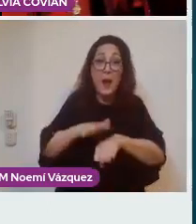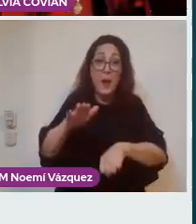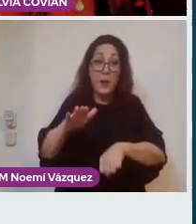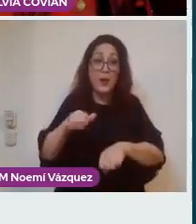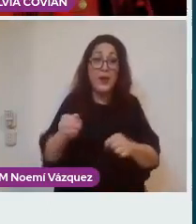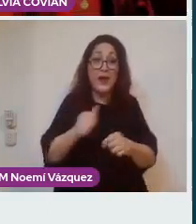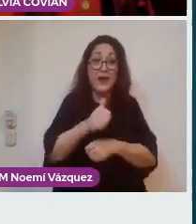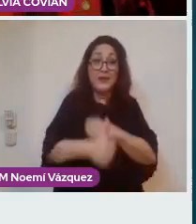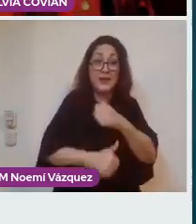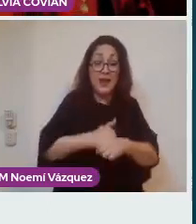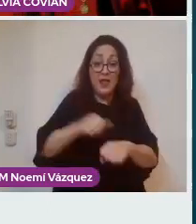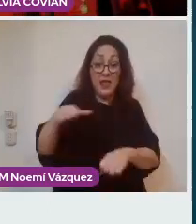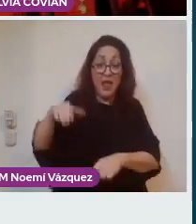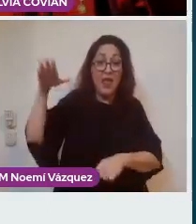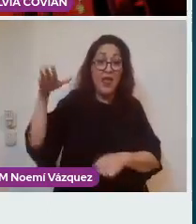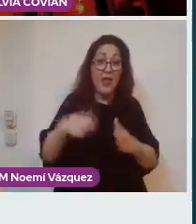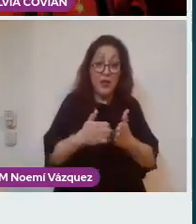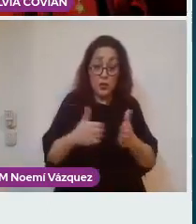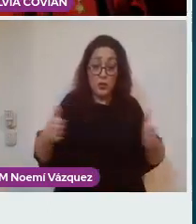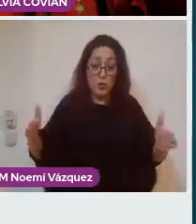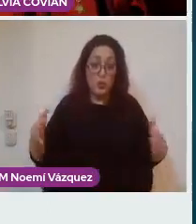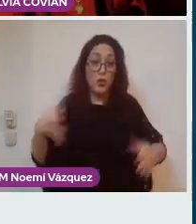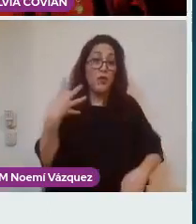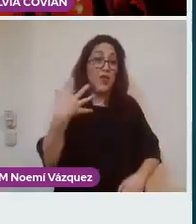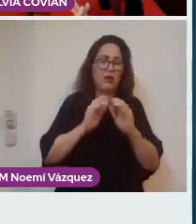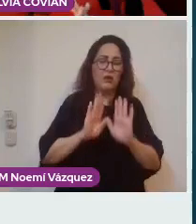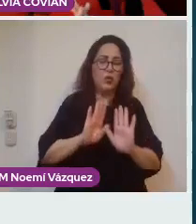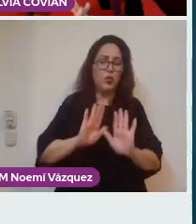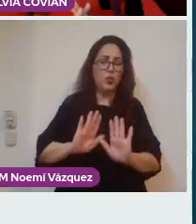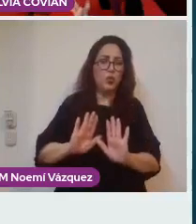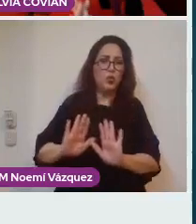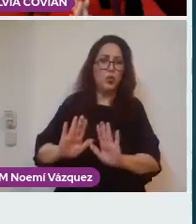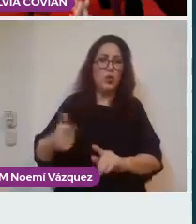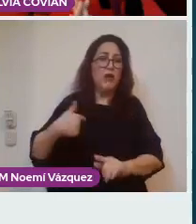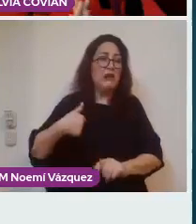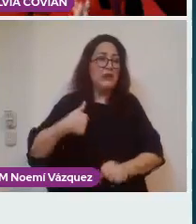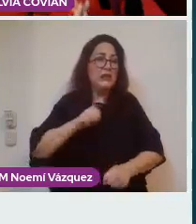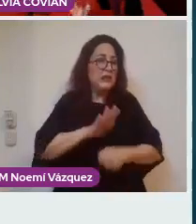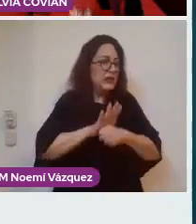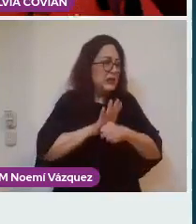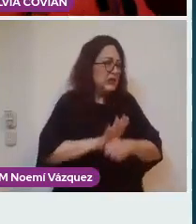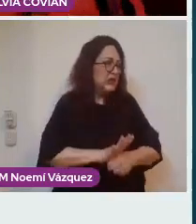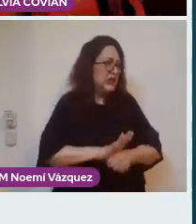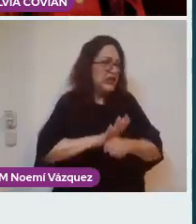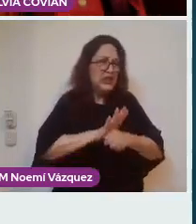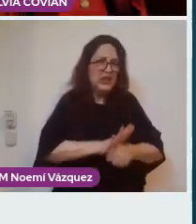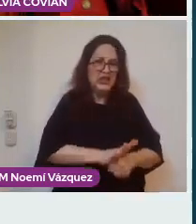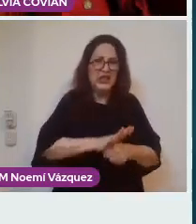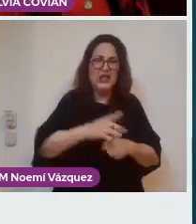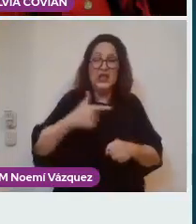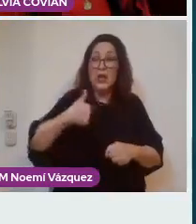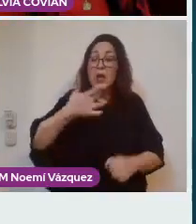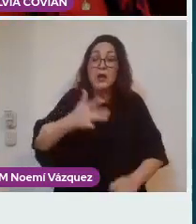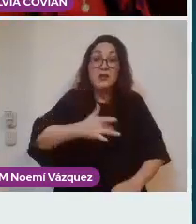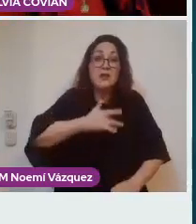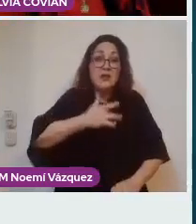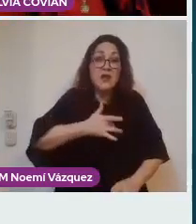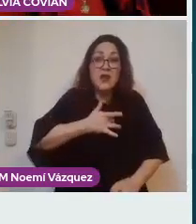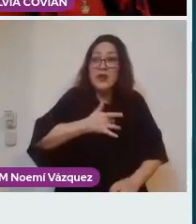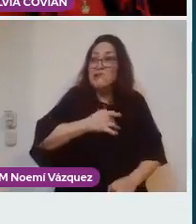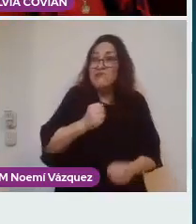Si seguimos con la gravedad, que como les decía hace un momento, puede ser leve, con un promedio de 1 a